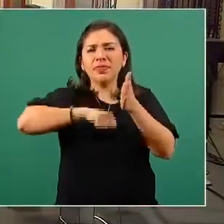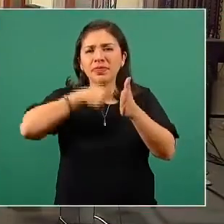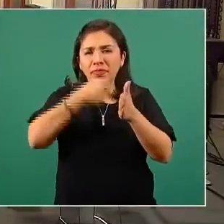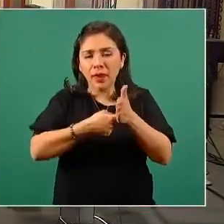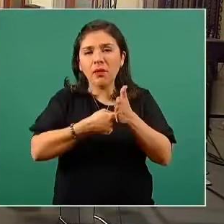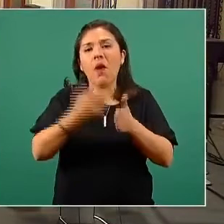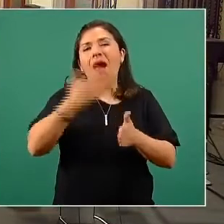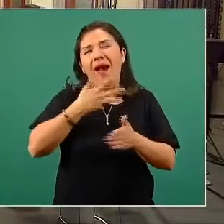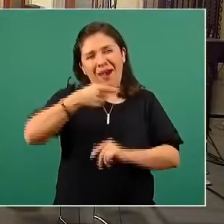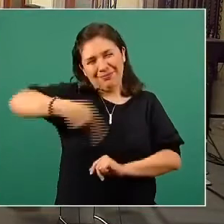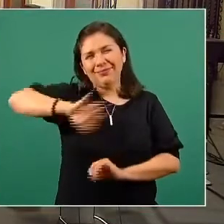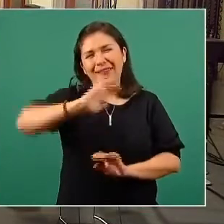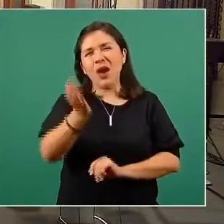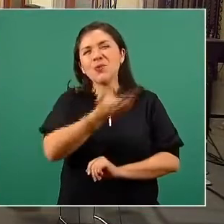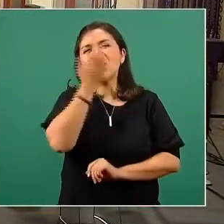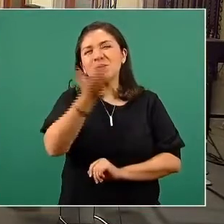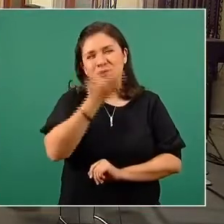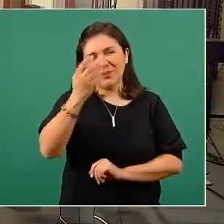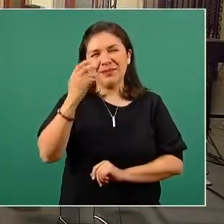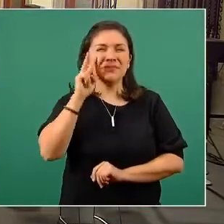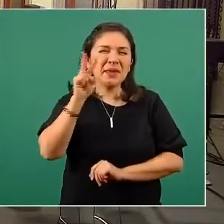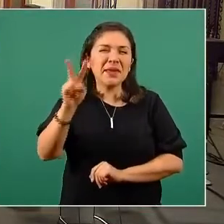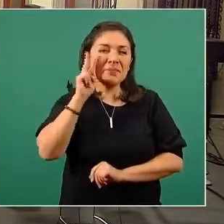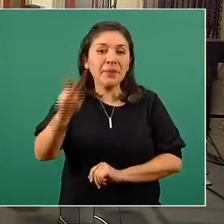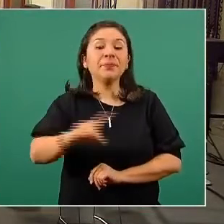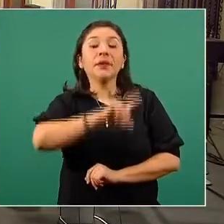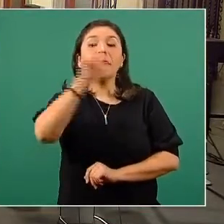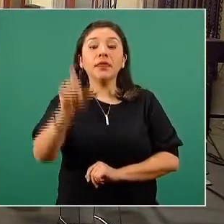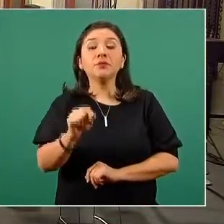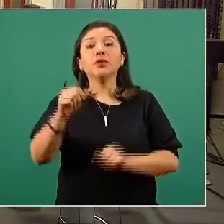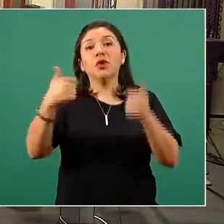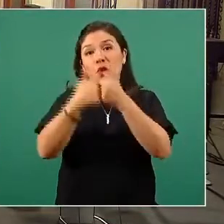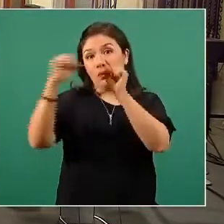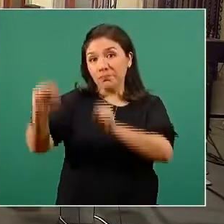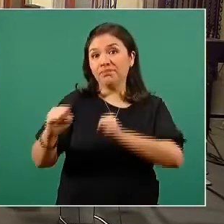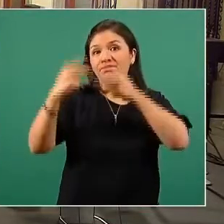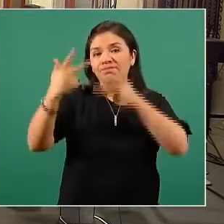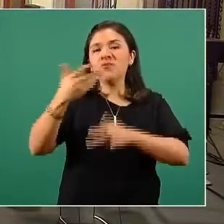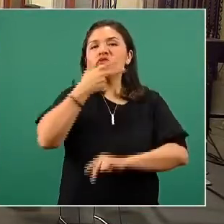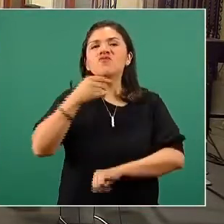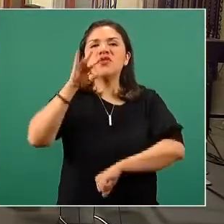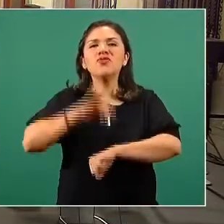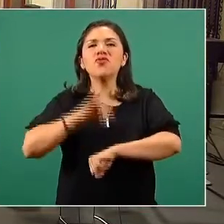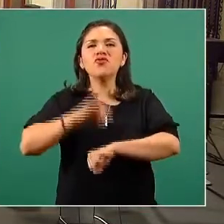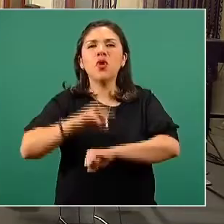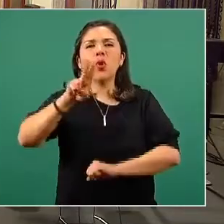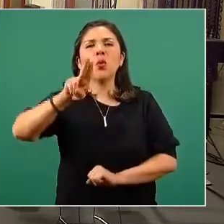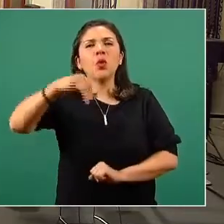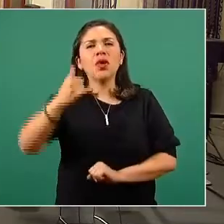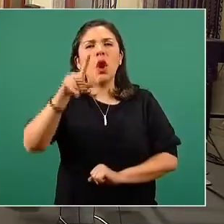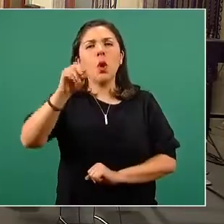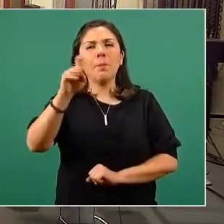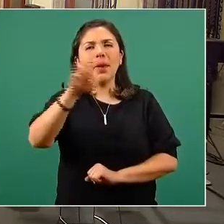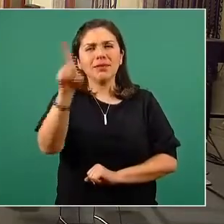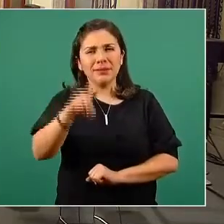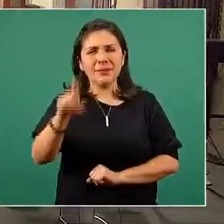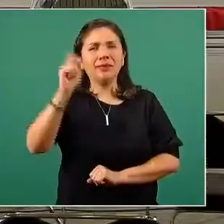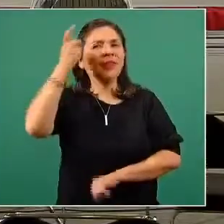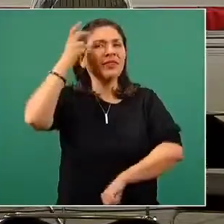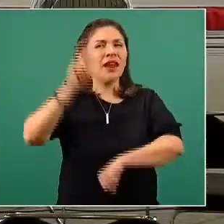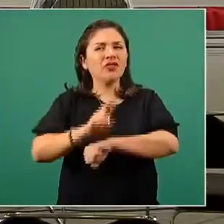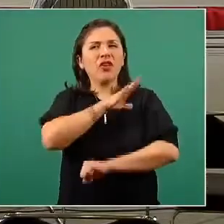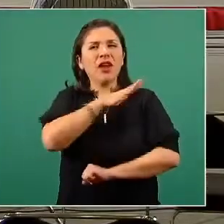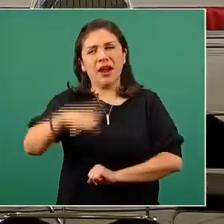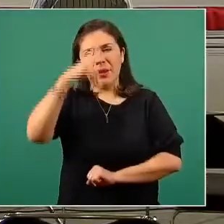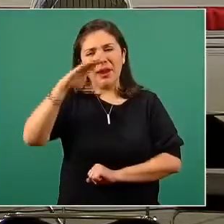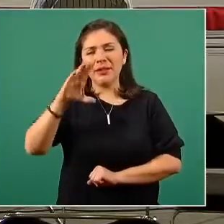que ya están acostumbrados a visualizar. Y tendremos vía remota al doctor Ruy López Ridaura, nuestro director general